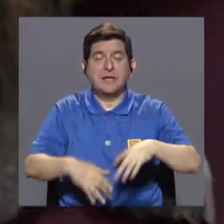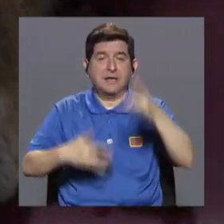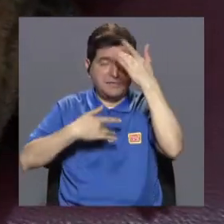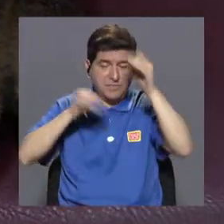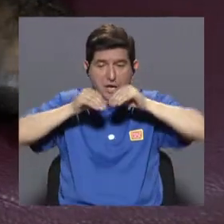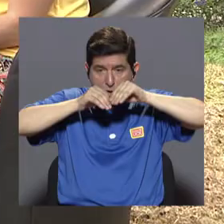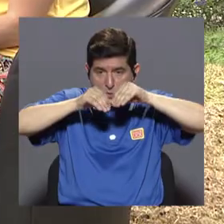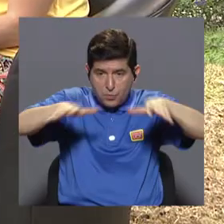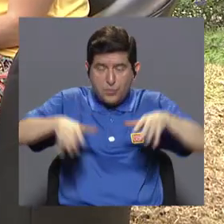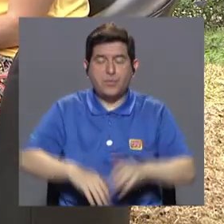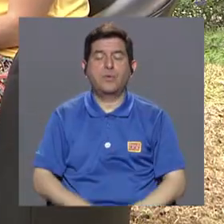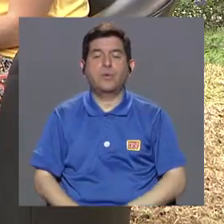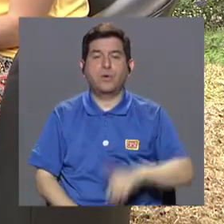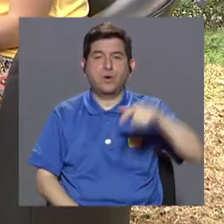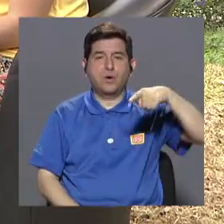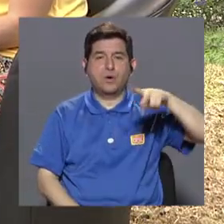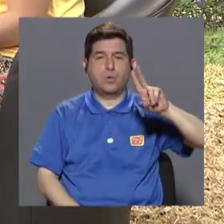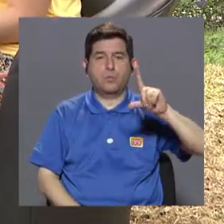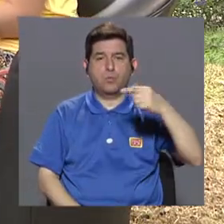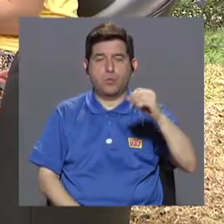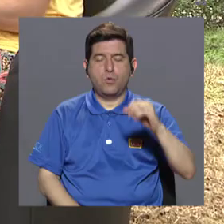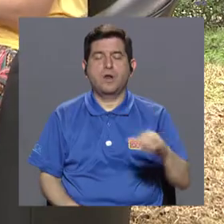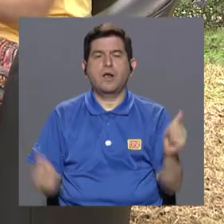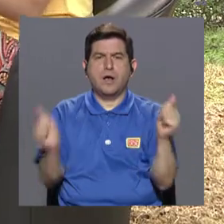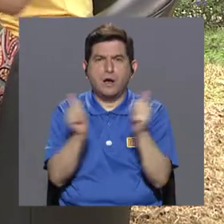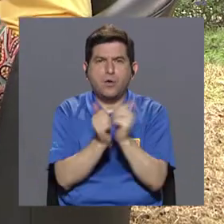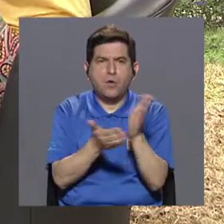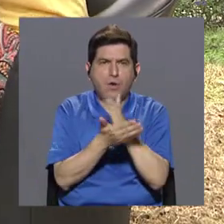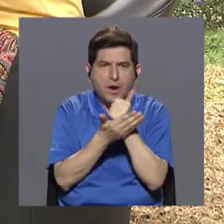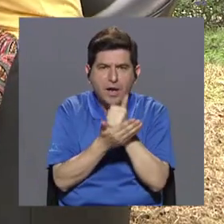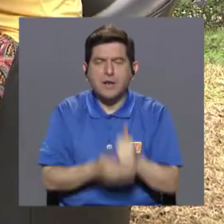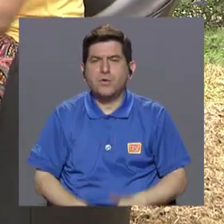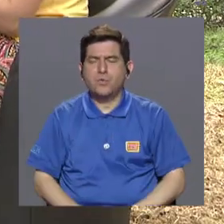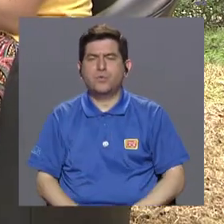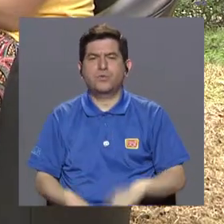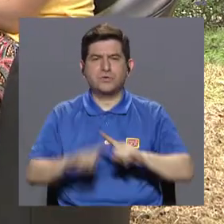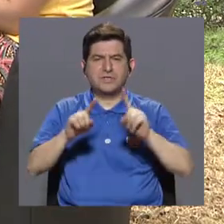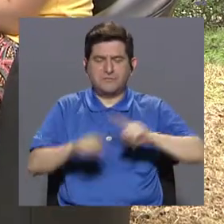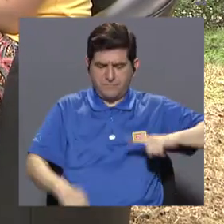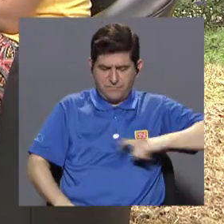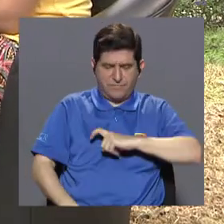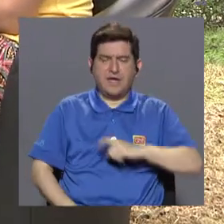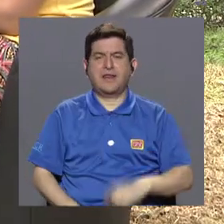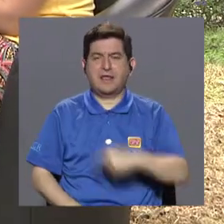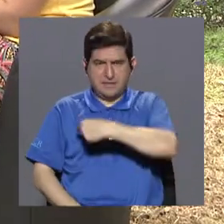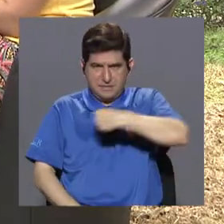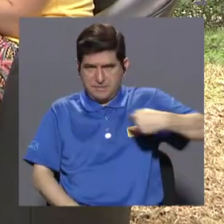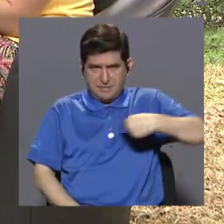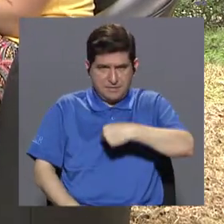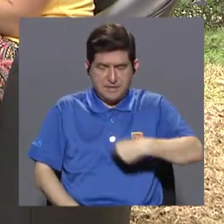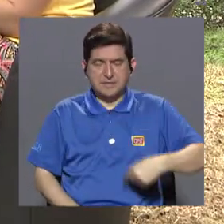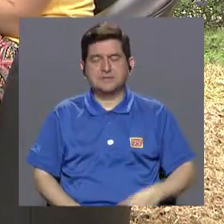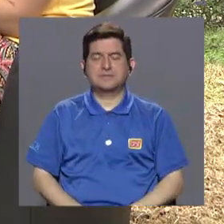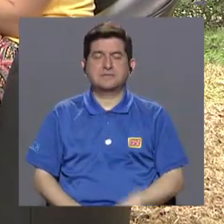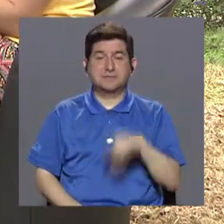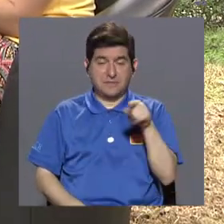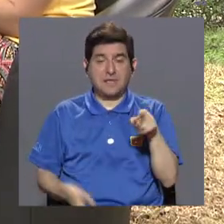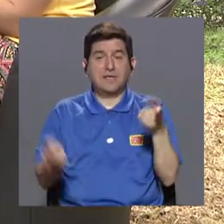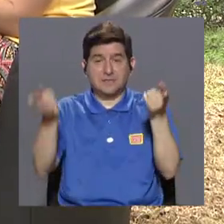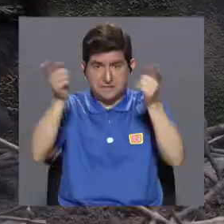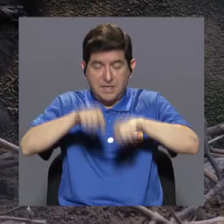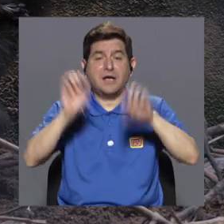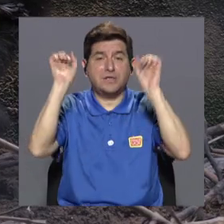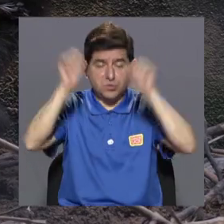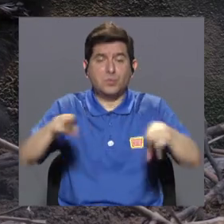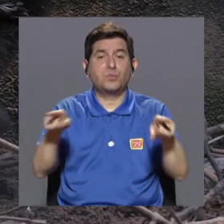enfermedades, ¿verdad? La pulga, por ejemplo, convive con algunos parásitos intestinales también y con las larvas y